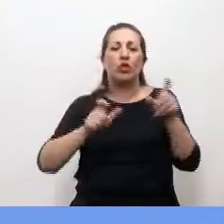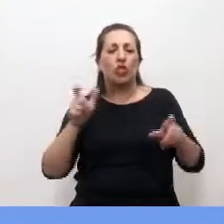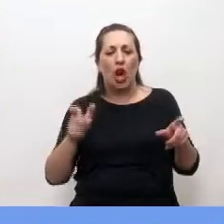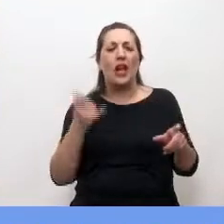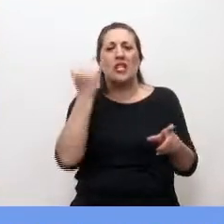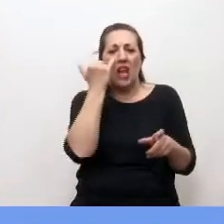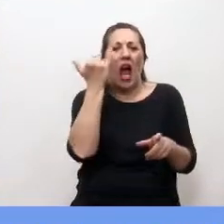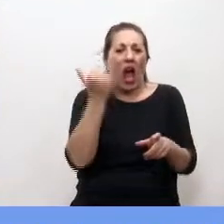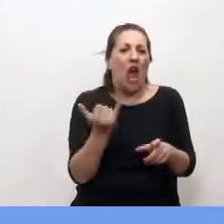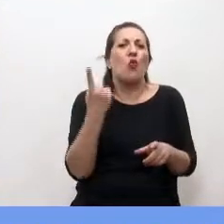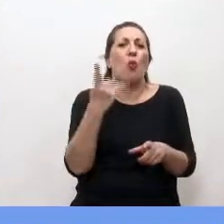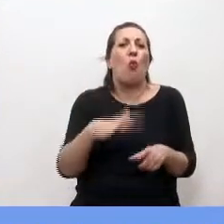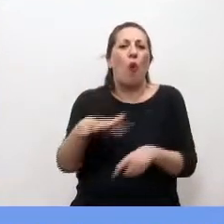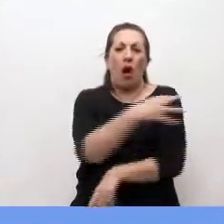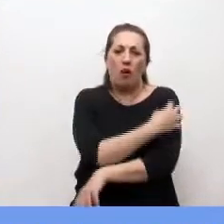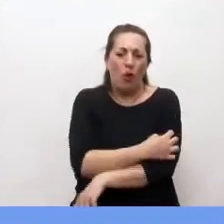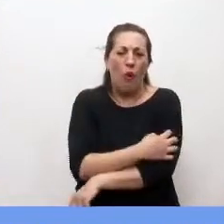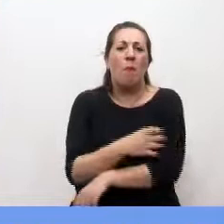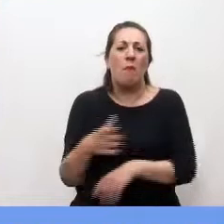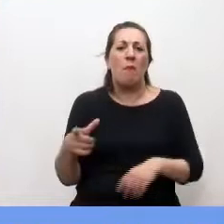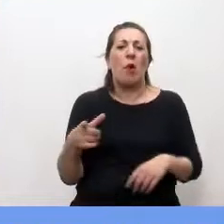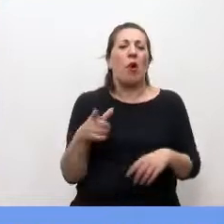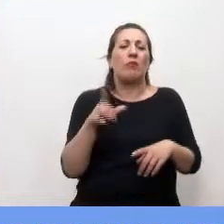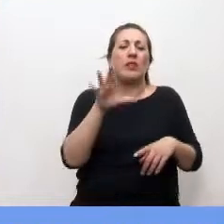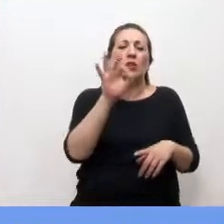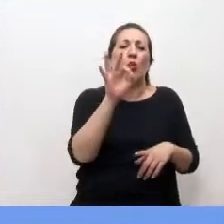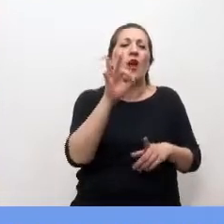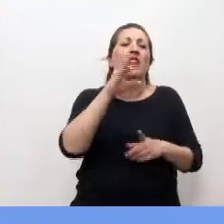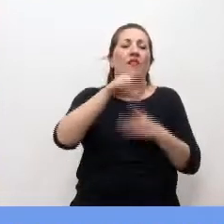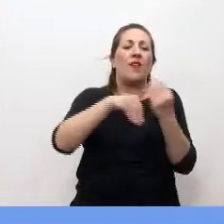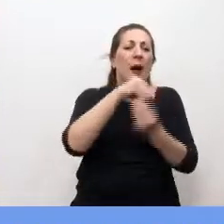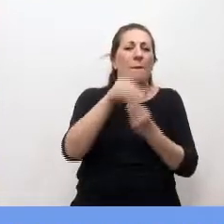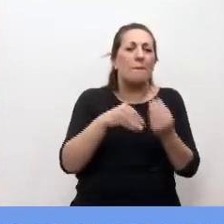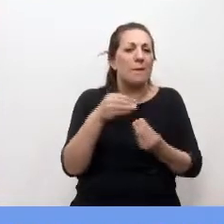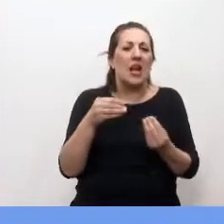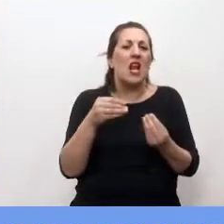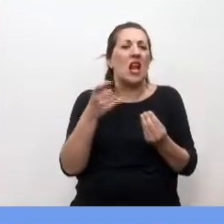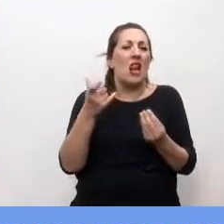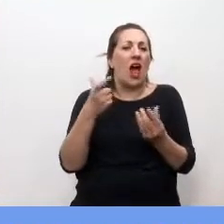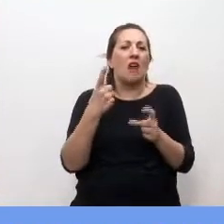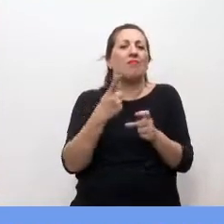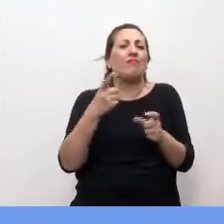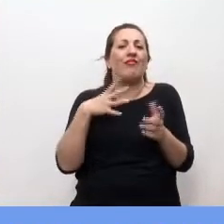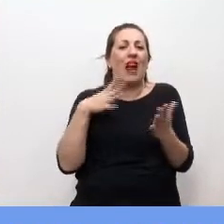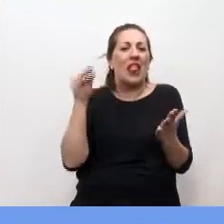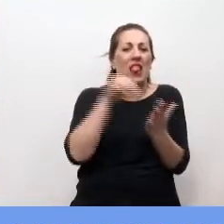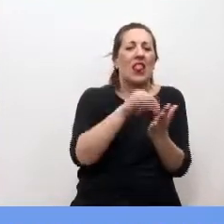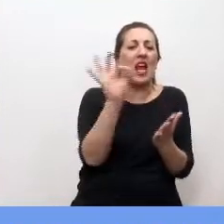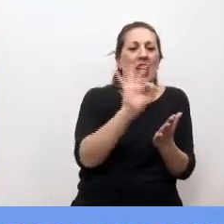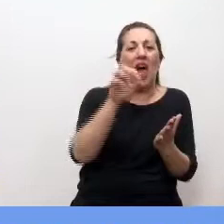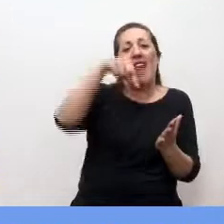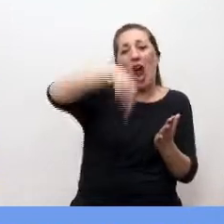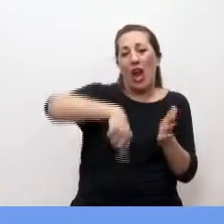un barrio popular un asentamiento de 50 familias que han quedado fuera del registro Así es como ahora en esta ley